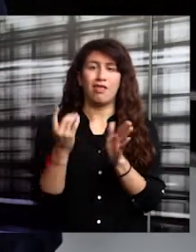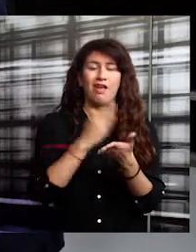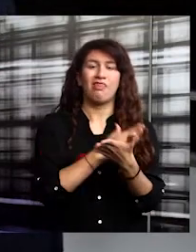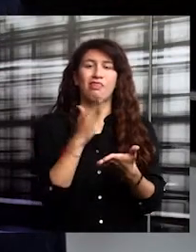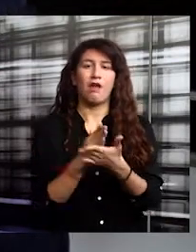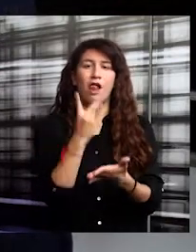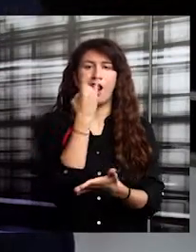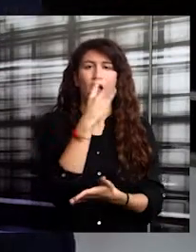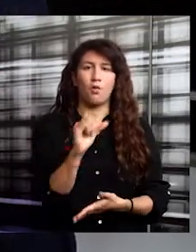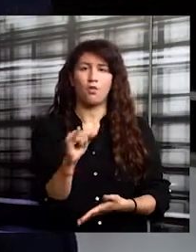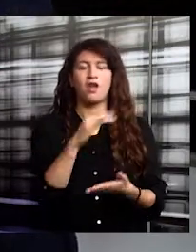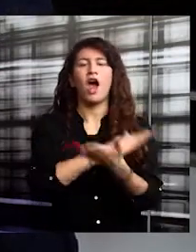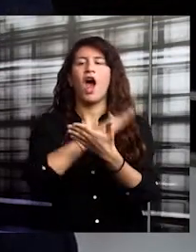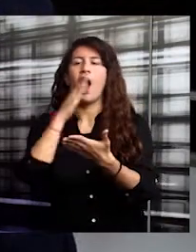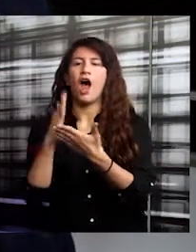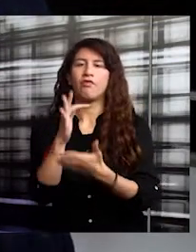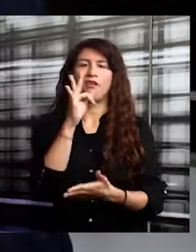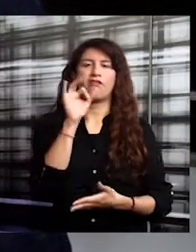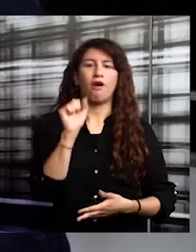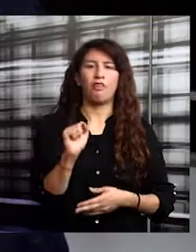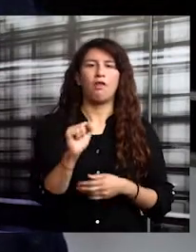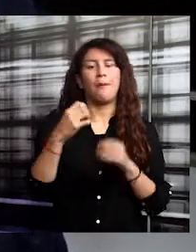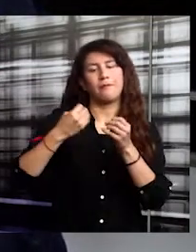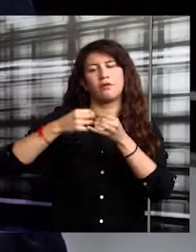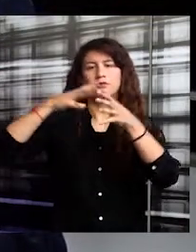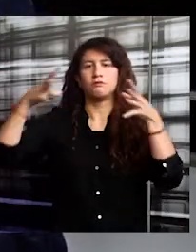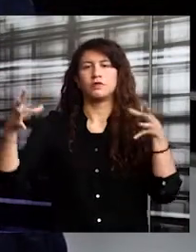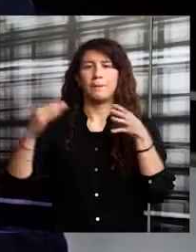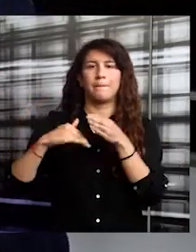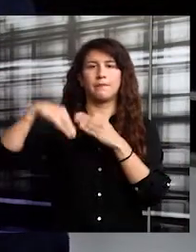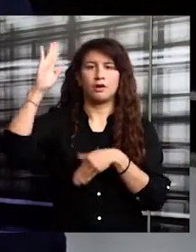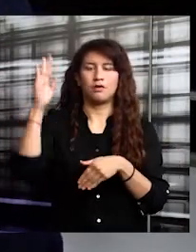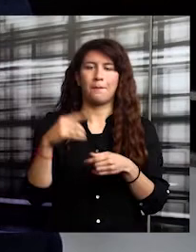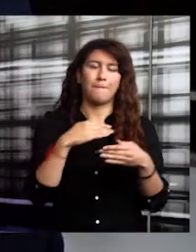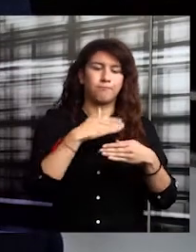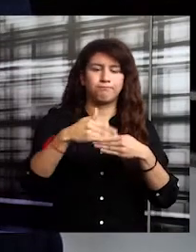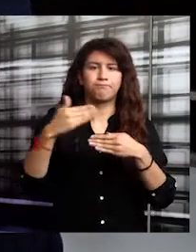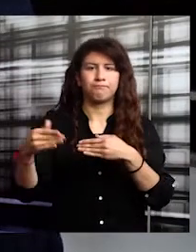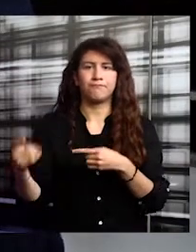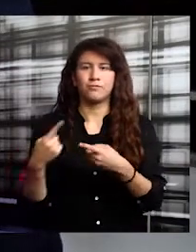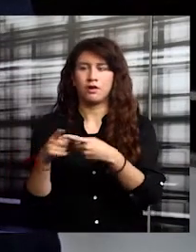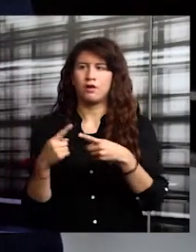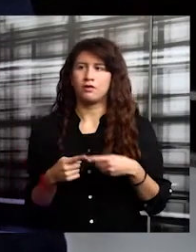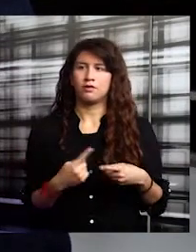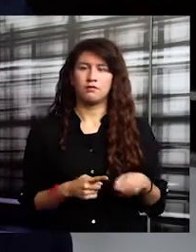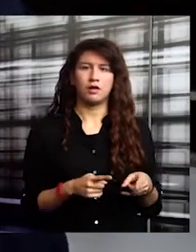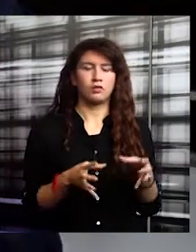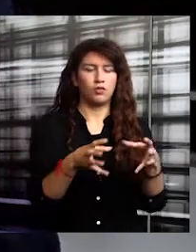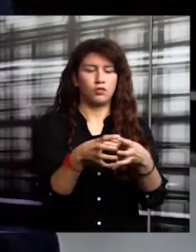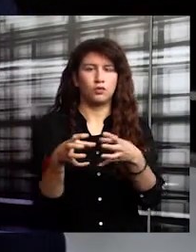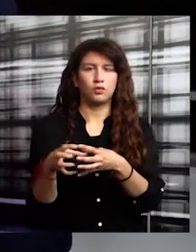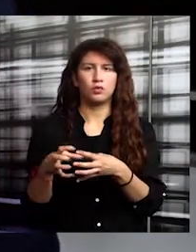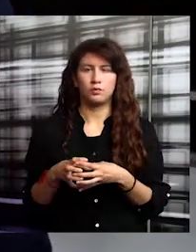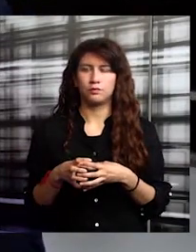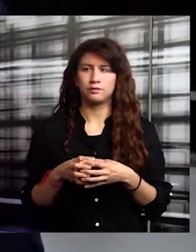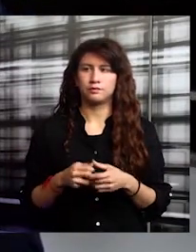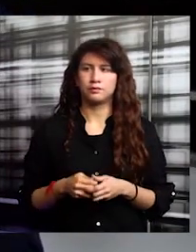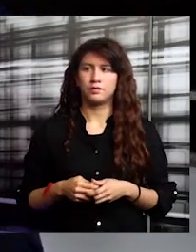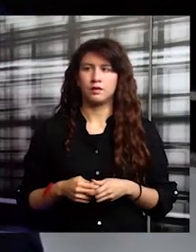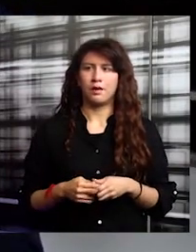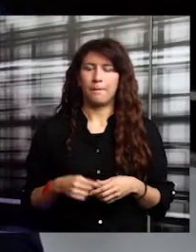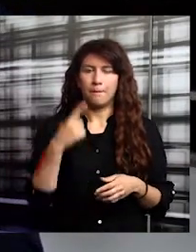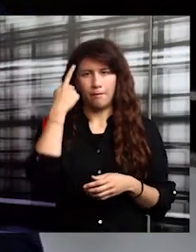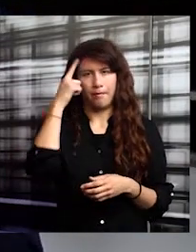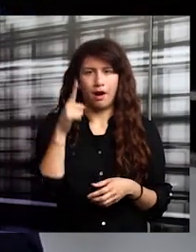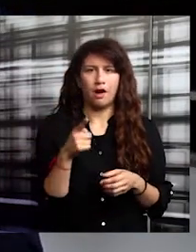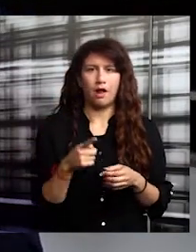desde la UDI hasta el Frente Amplio en su gran mayoría, pasando por las diferentes colectividades políticas para